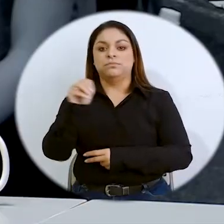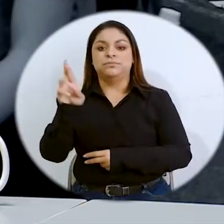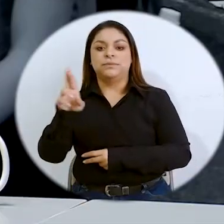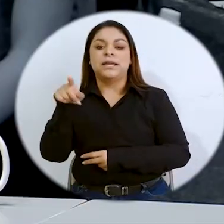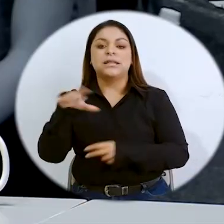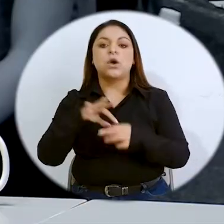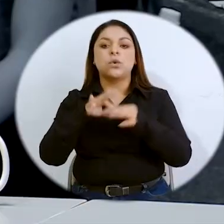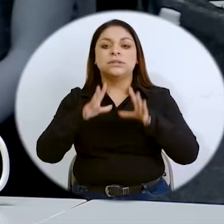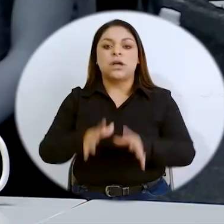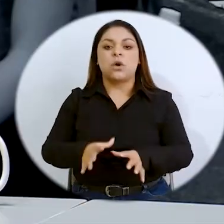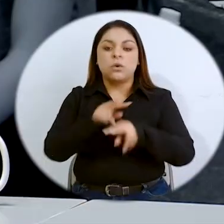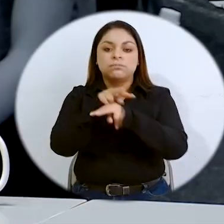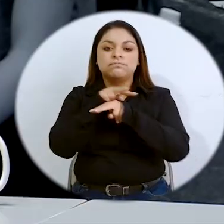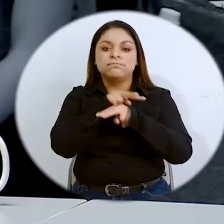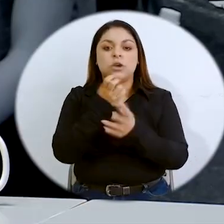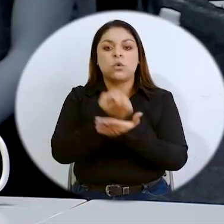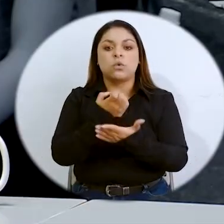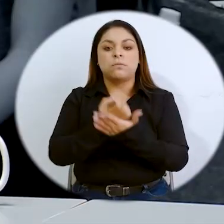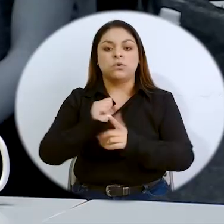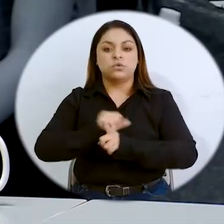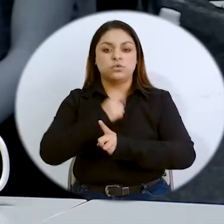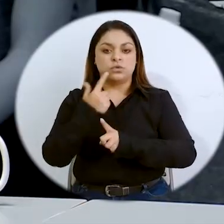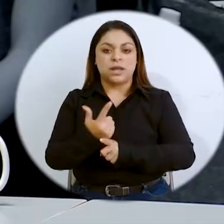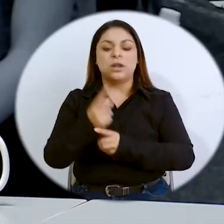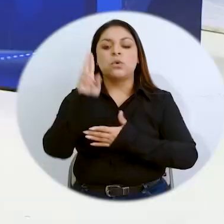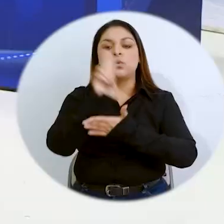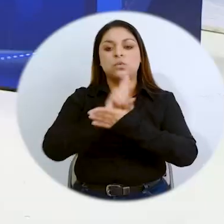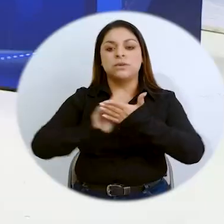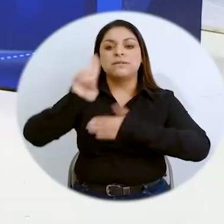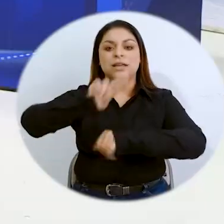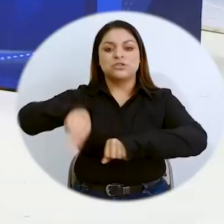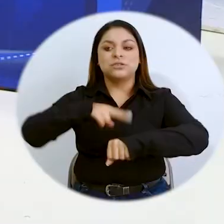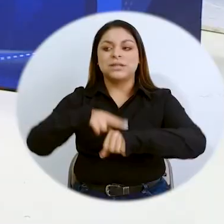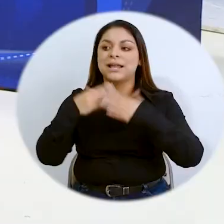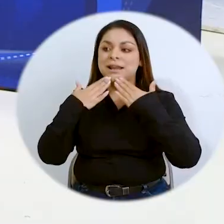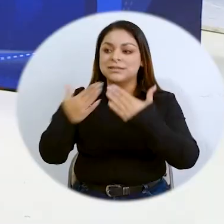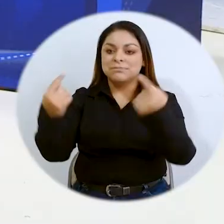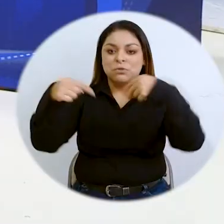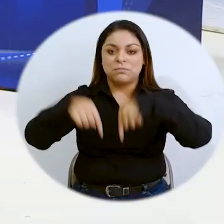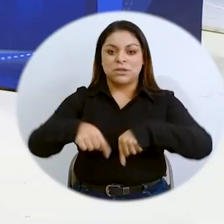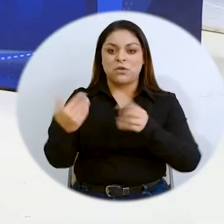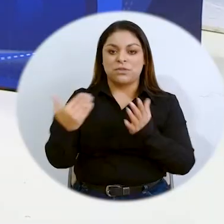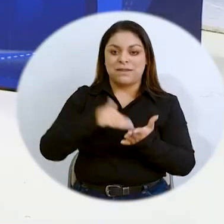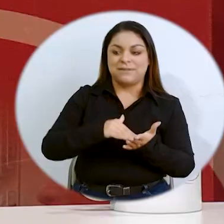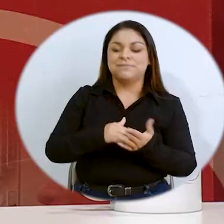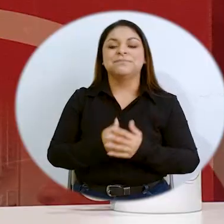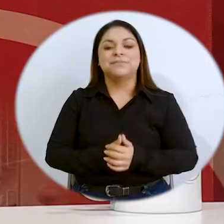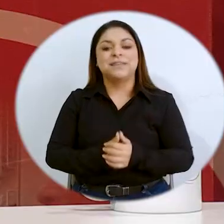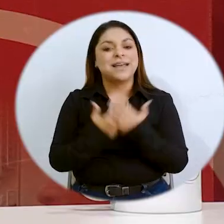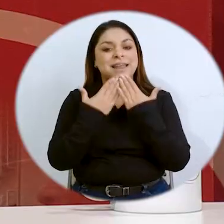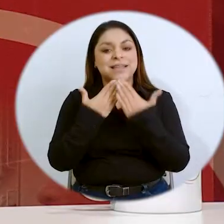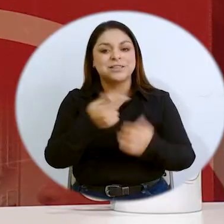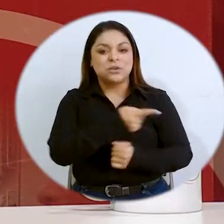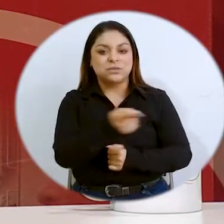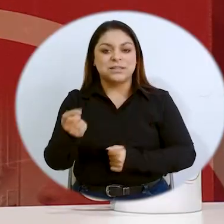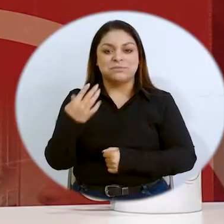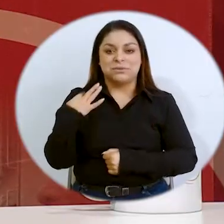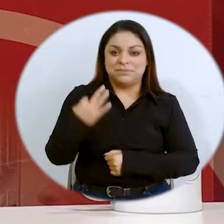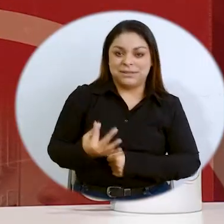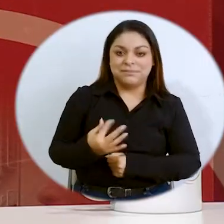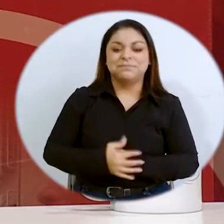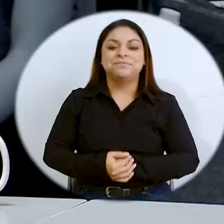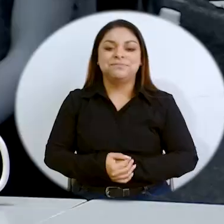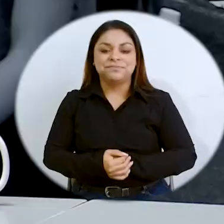es la coordinadora del Observatorio Económico y Social de la Universidad Nacional. Gracias por estar con nosotros de nuevo, Roxana. Muchas gracias a ustedes por la